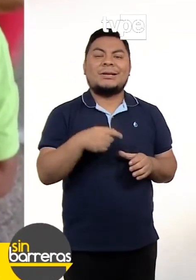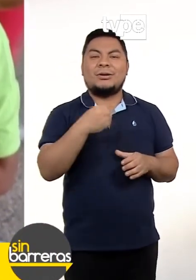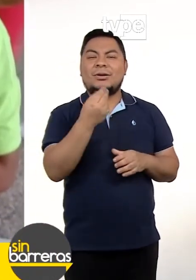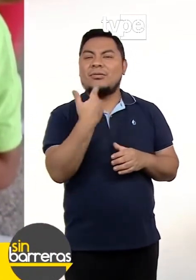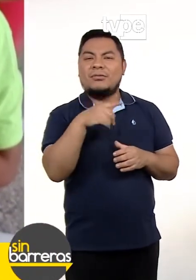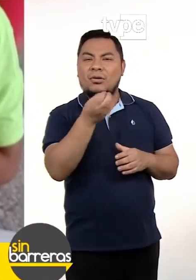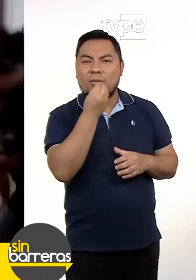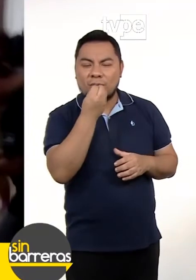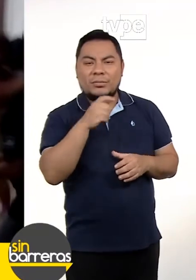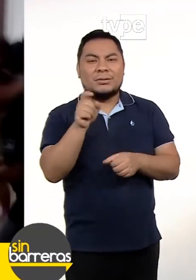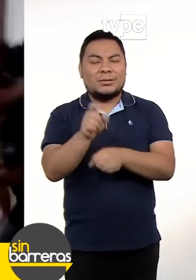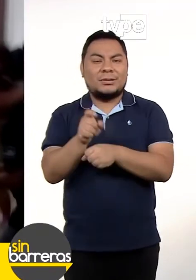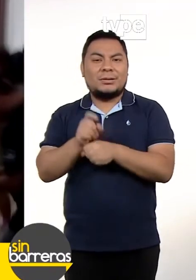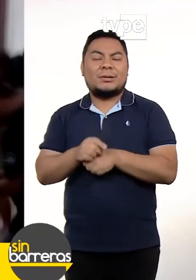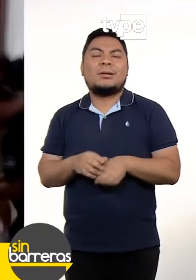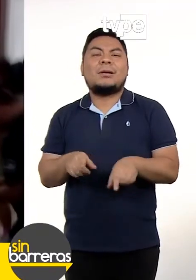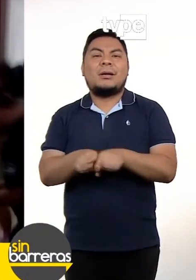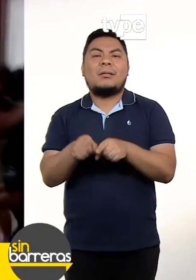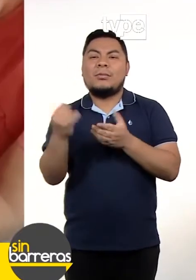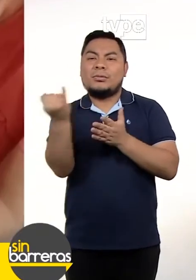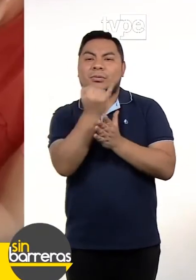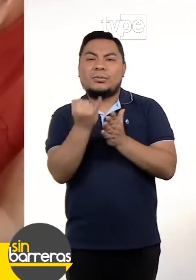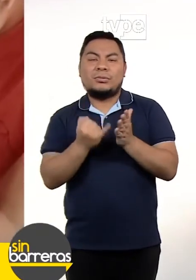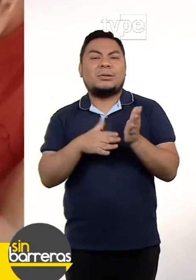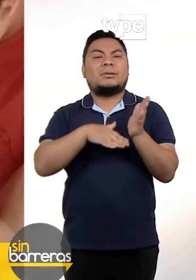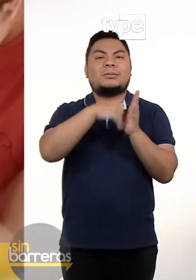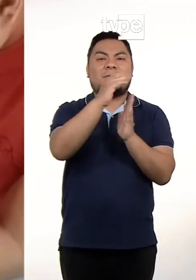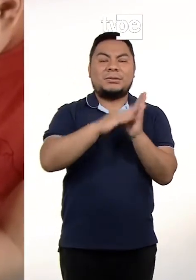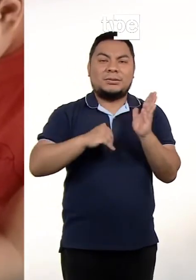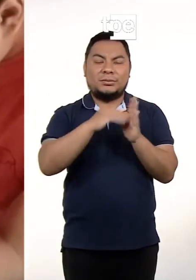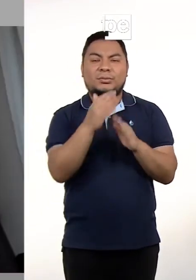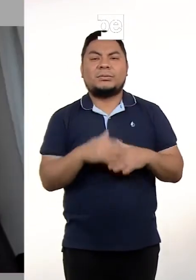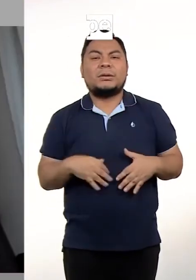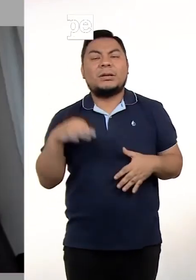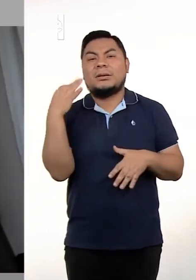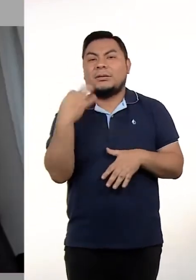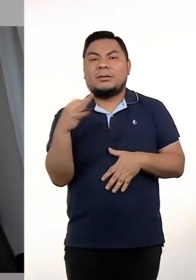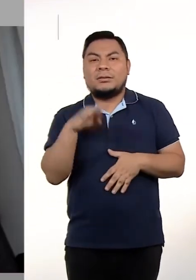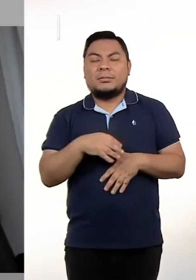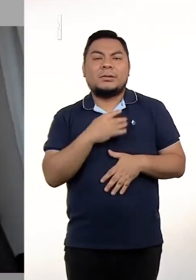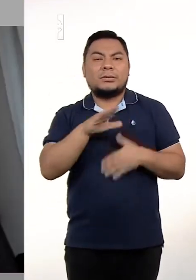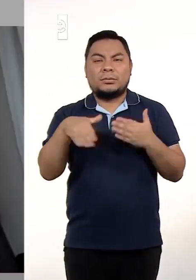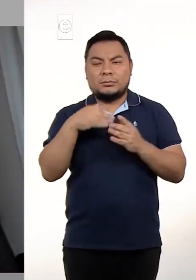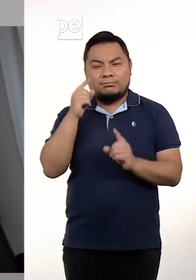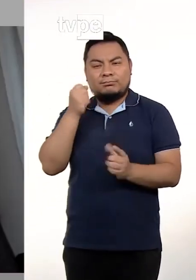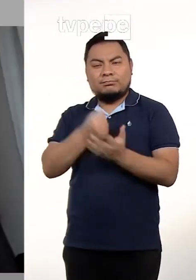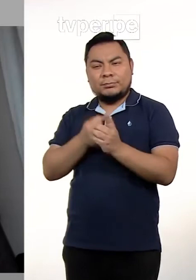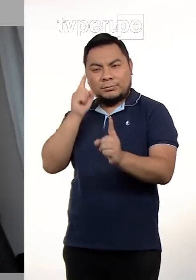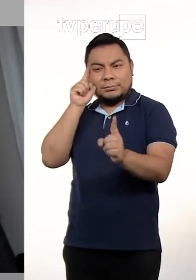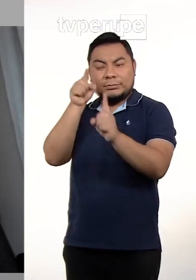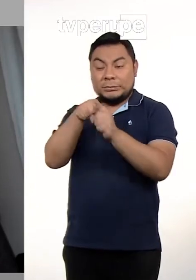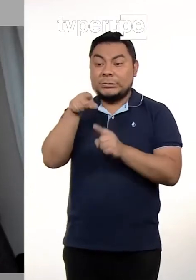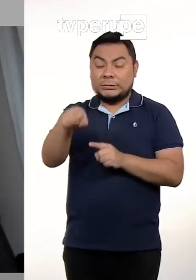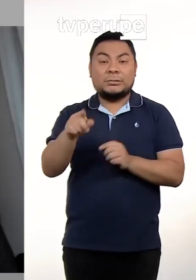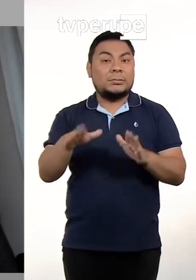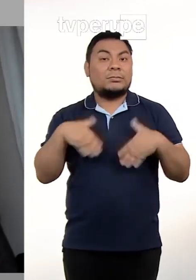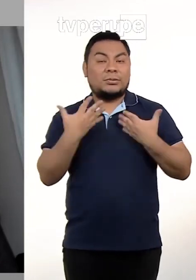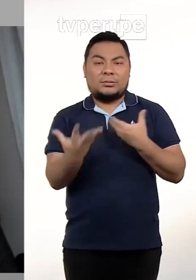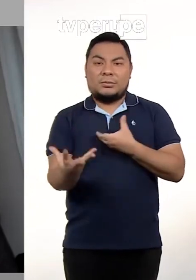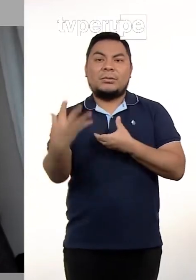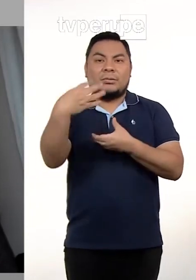master chef, psicomotricidad, dibujo y pintura, y siempre con nuestras miras de